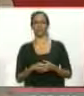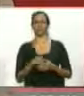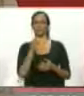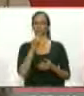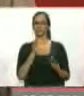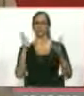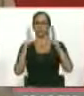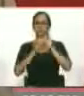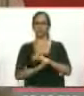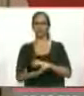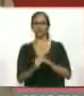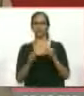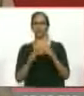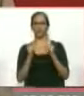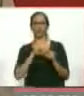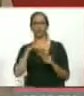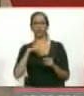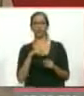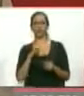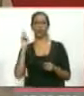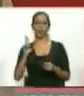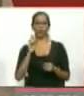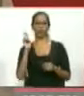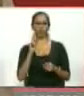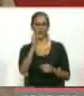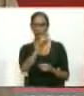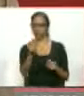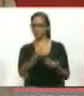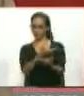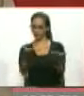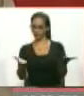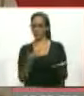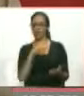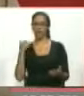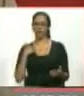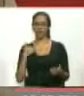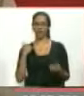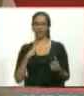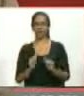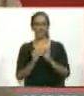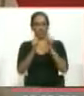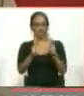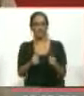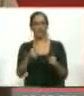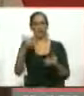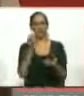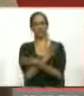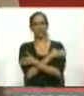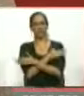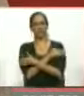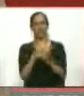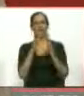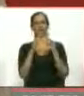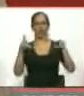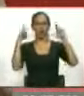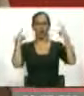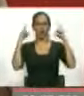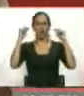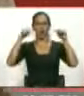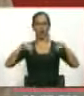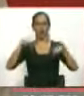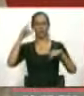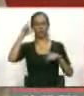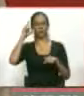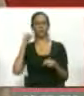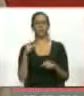a todas nuestras opciones de usuario quiero aprovechar esta introducción para felicitar a todas las guaireña seewald años hoy en su día el